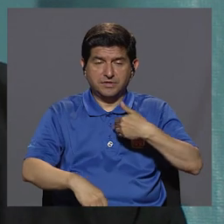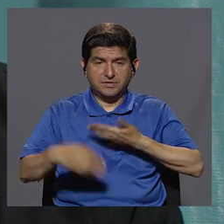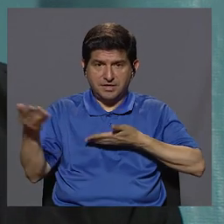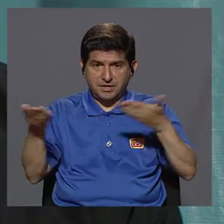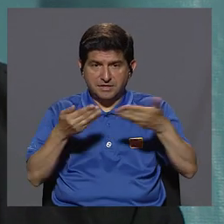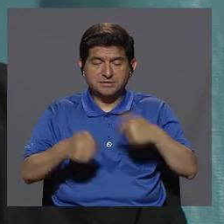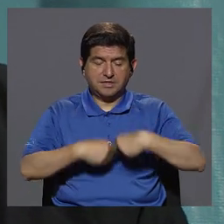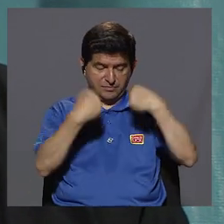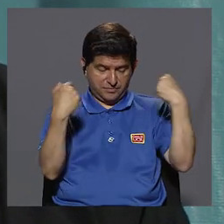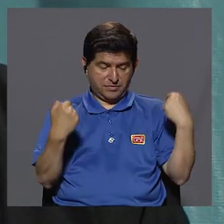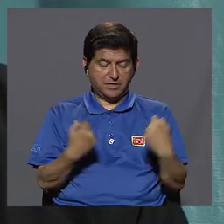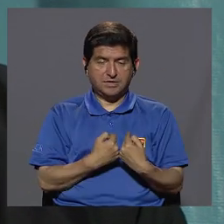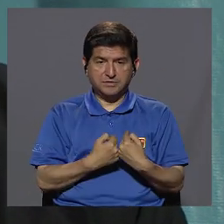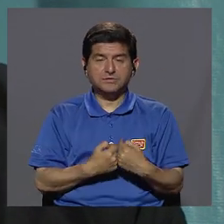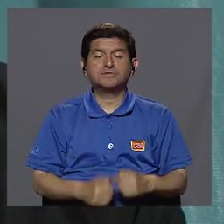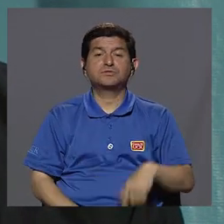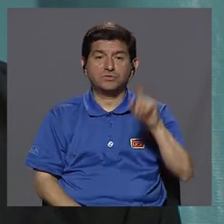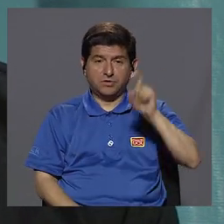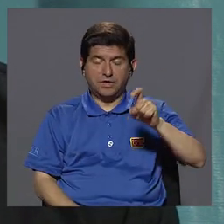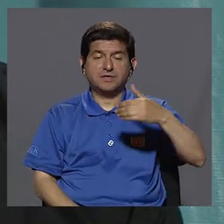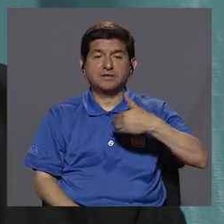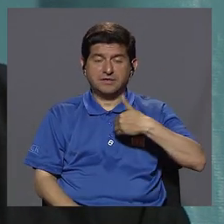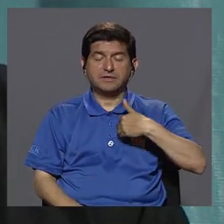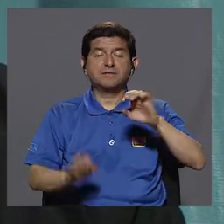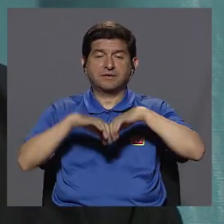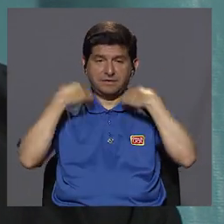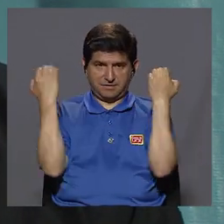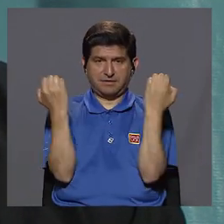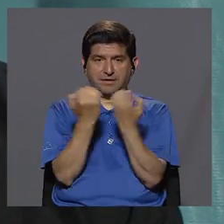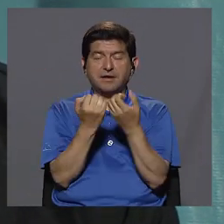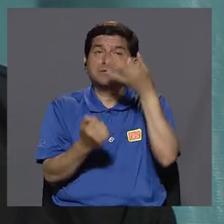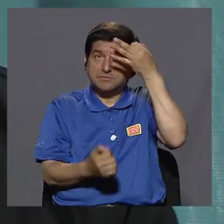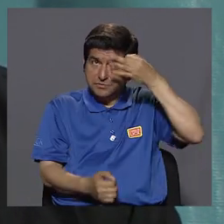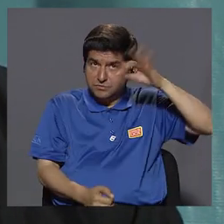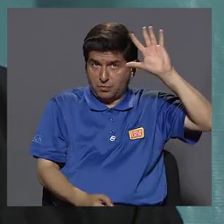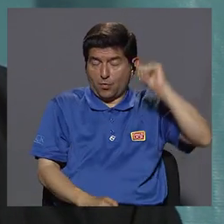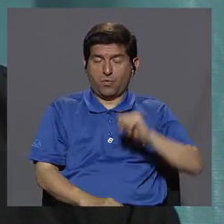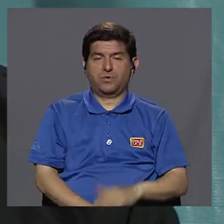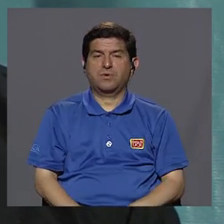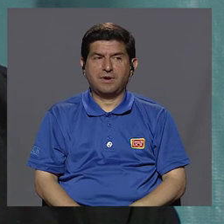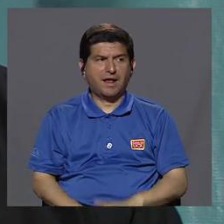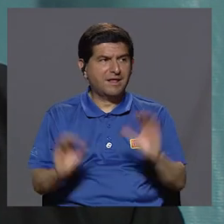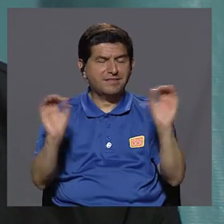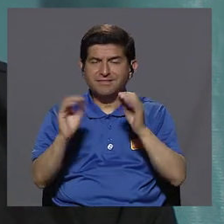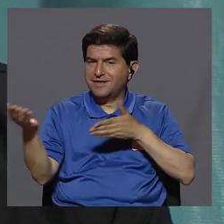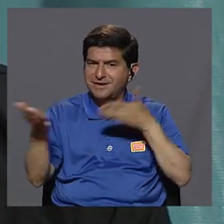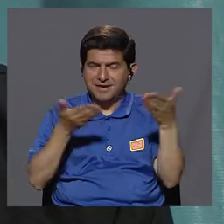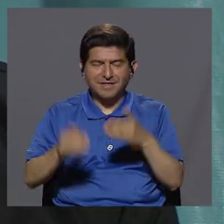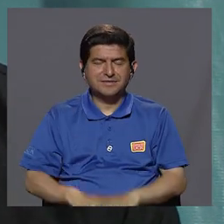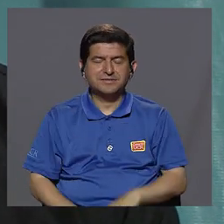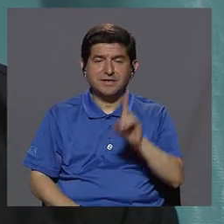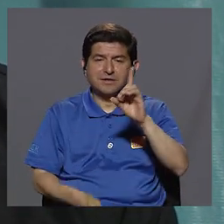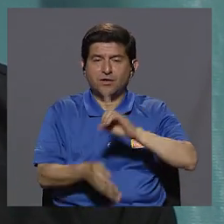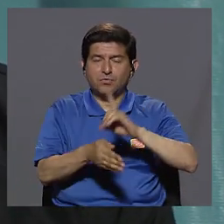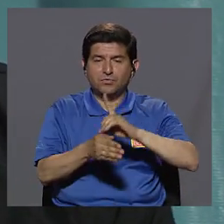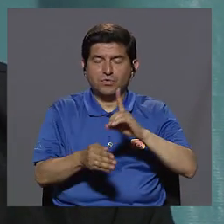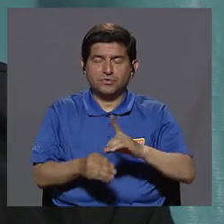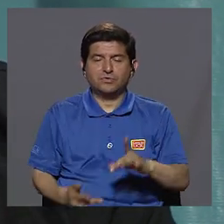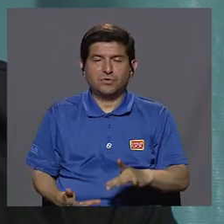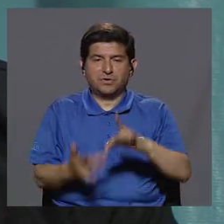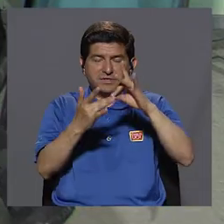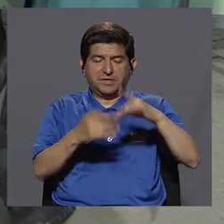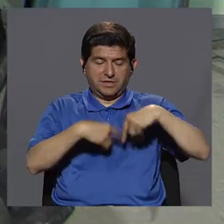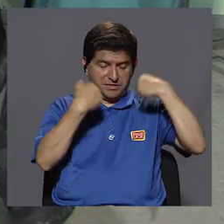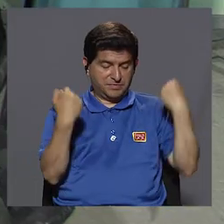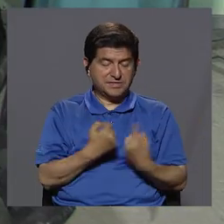servicio de cardiología tiene que contarse con el equipo básicamente porque de ahí de nada te sirve tener un cardiólogo si no le dan las armas necesarias